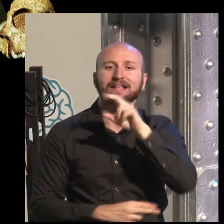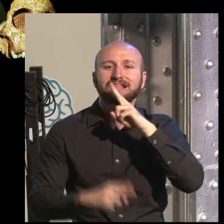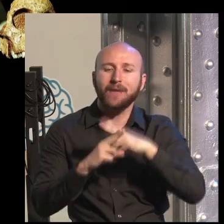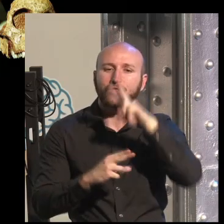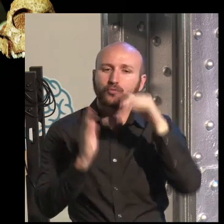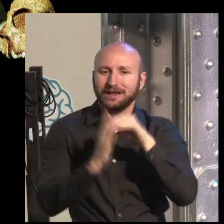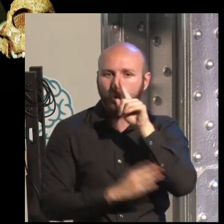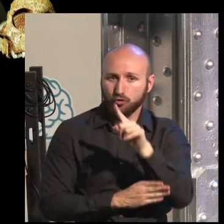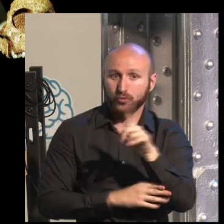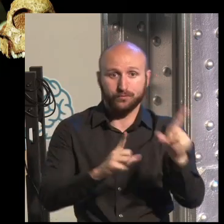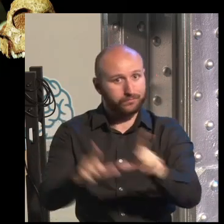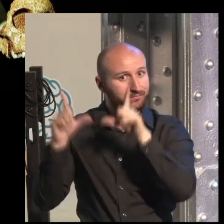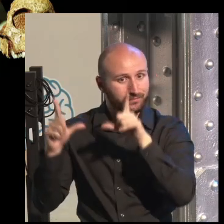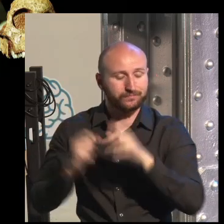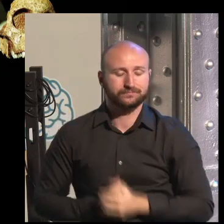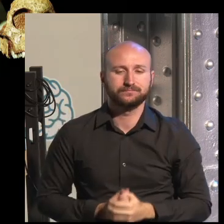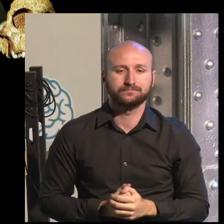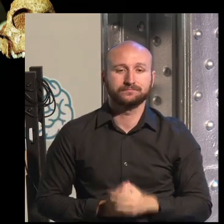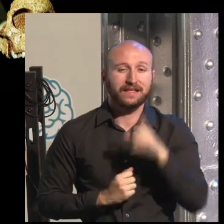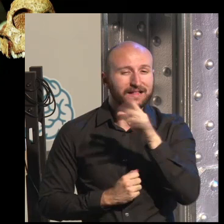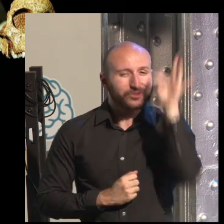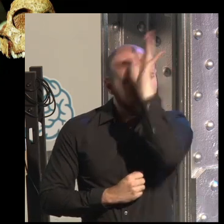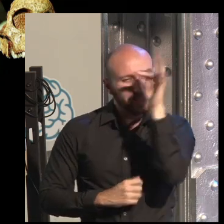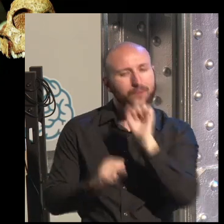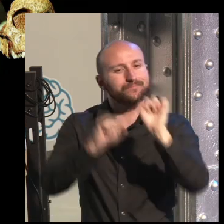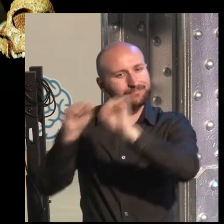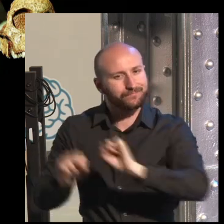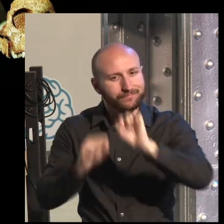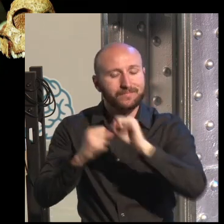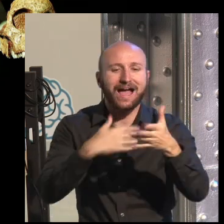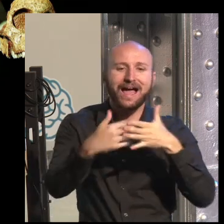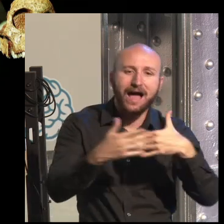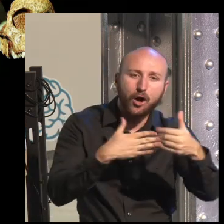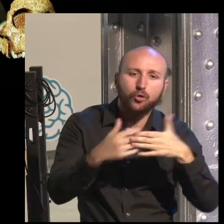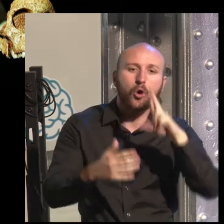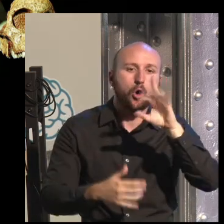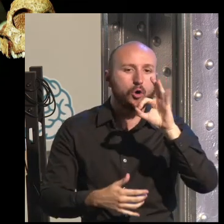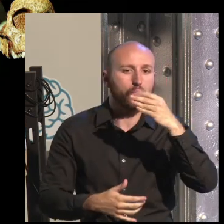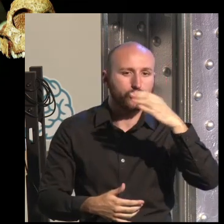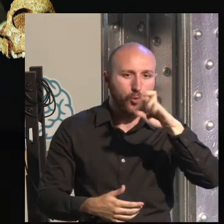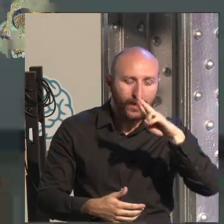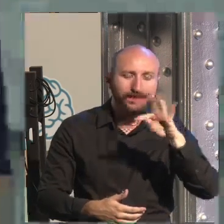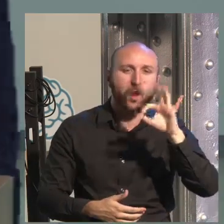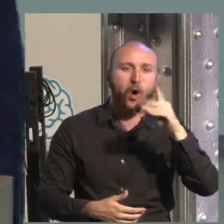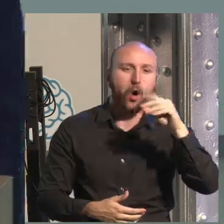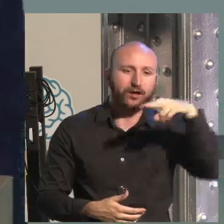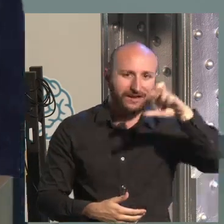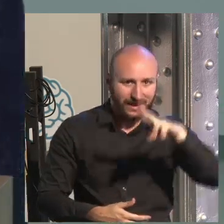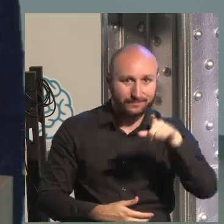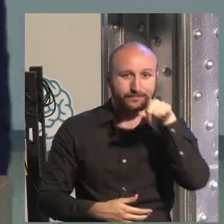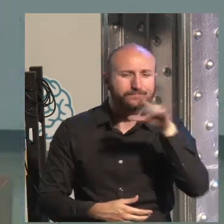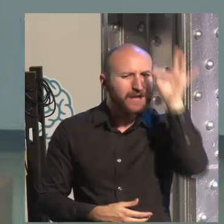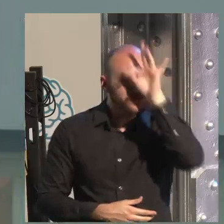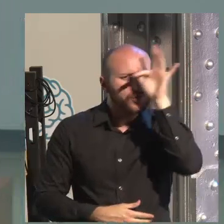¿no? Y hay un libro, esta teoría la defendió este autor que se llama Robert Audrey. O sea que es una teoría que ha